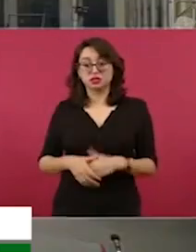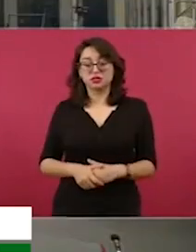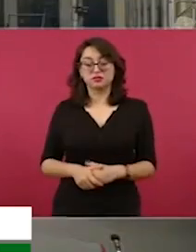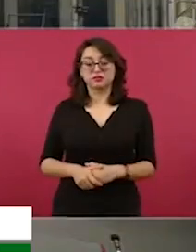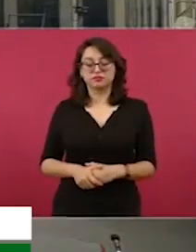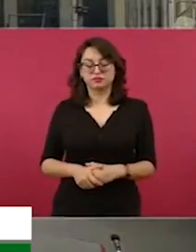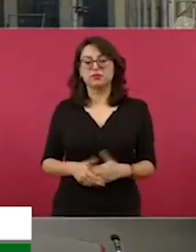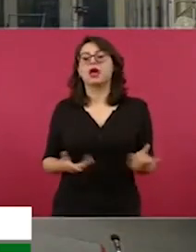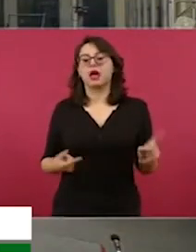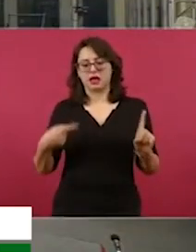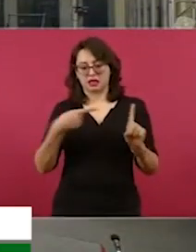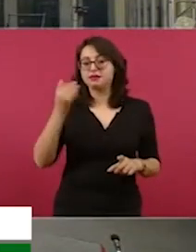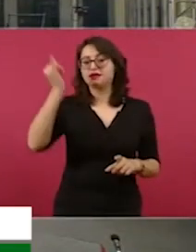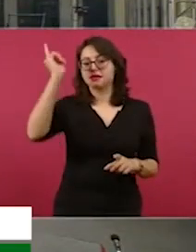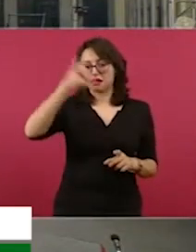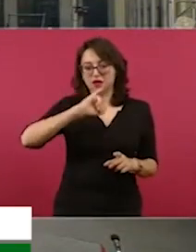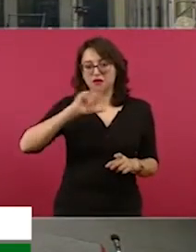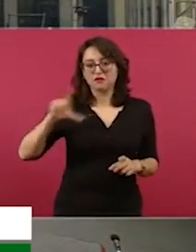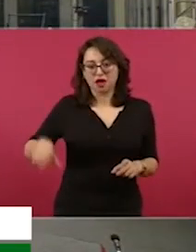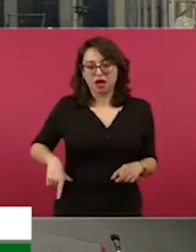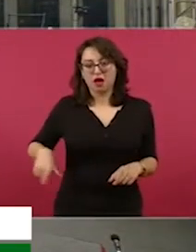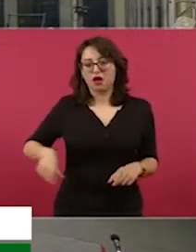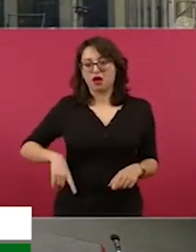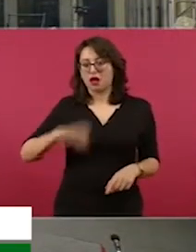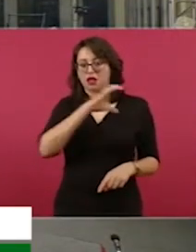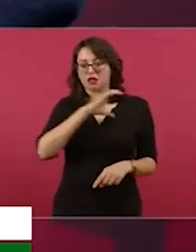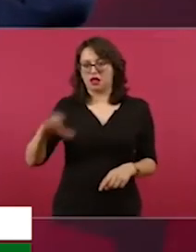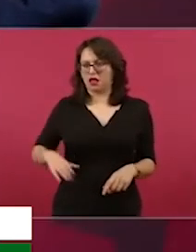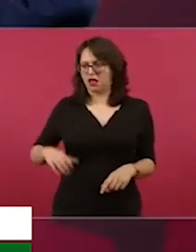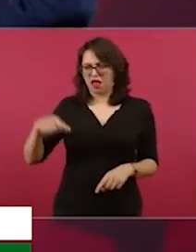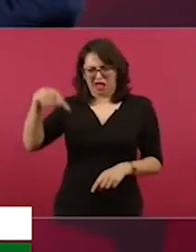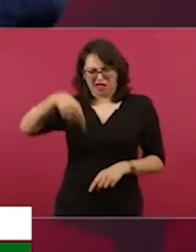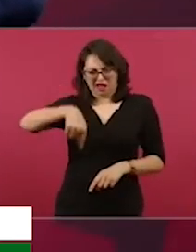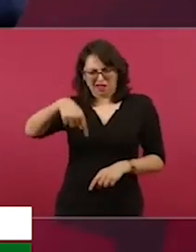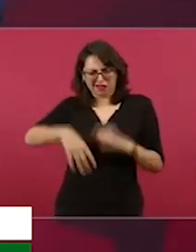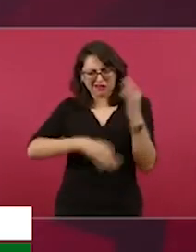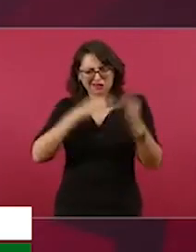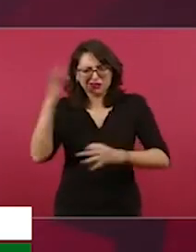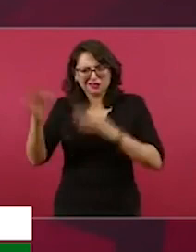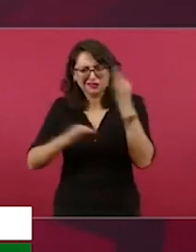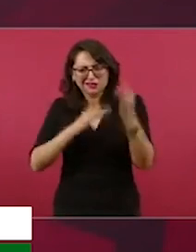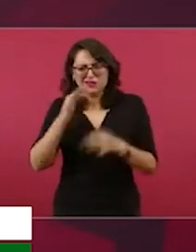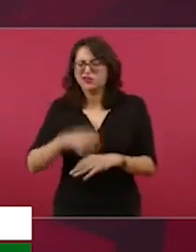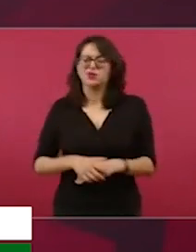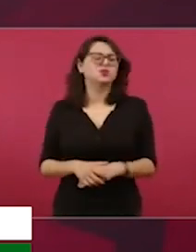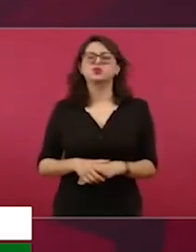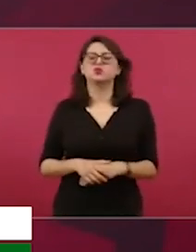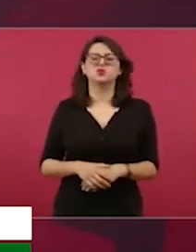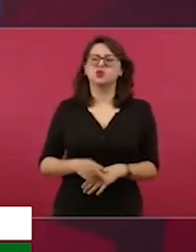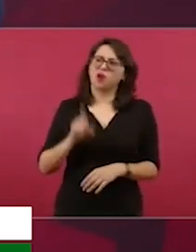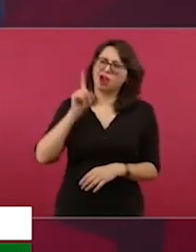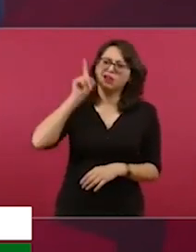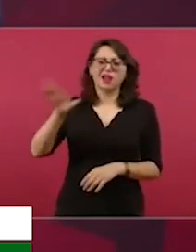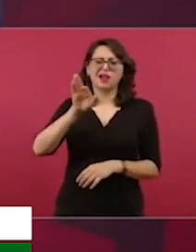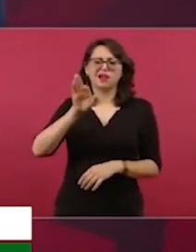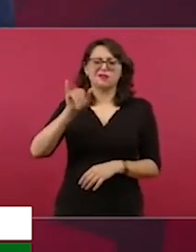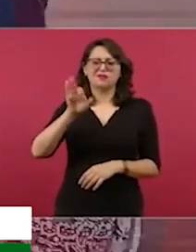presidencia, jefa de gobierno, allá, que se vaya donde viven los fifís, ellos van a votar por